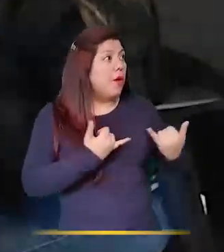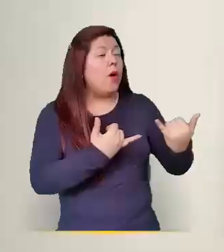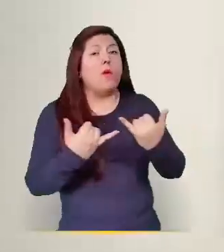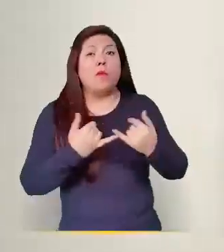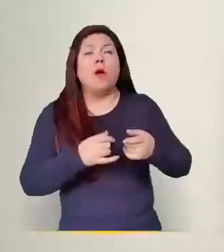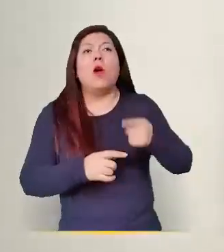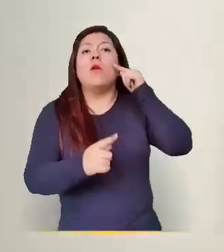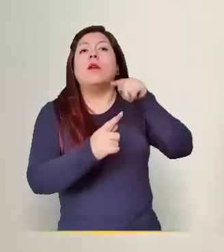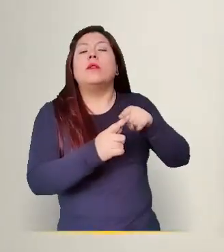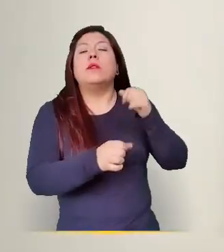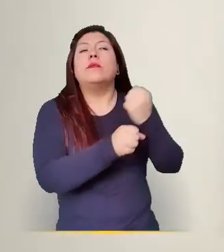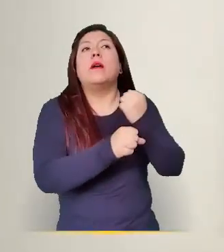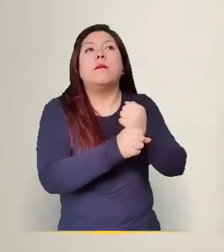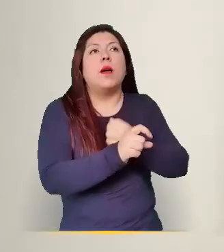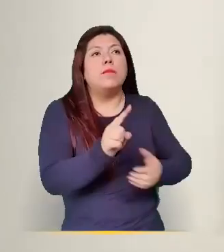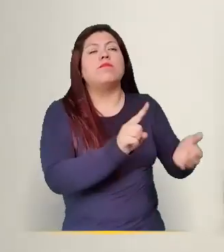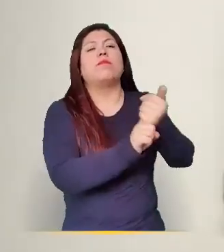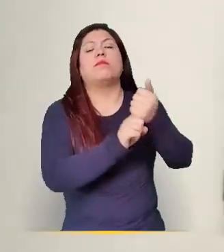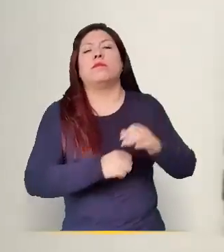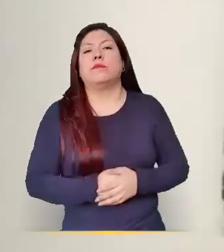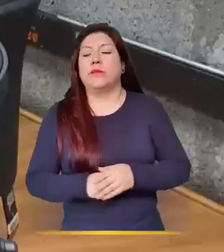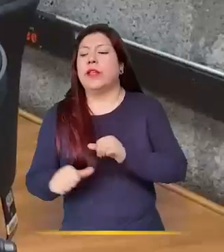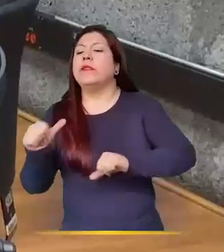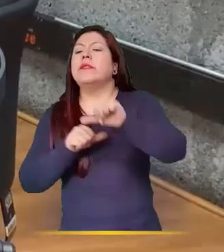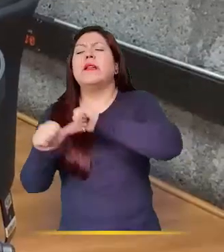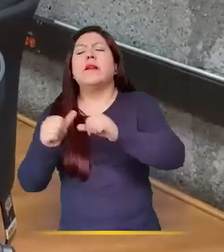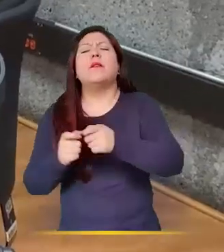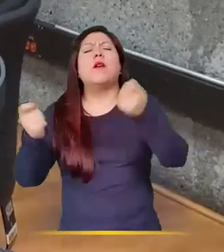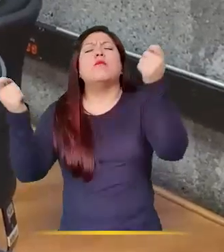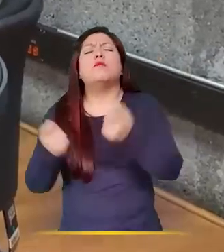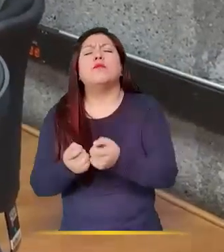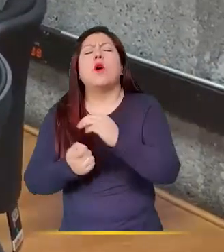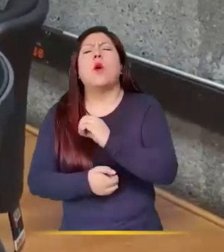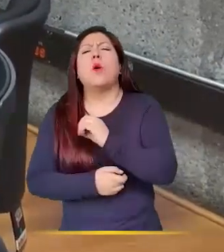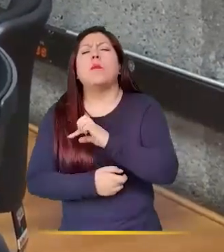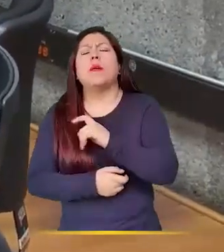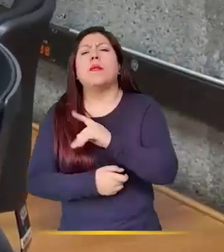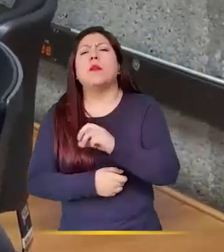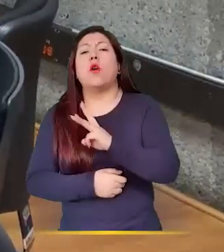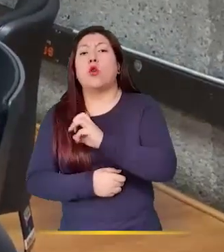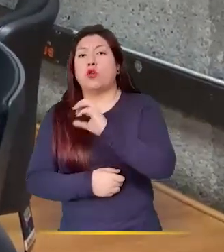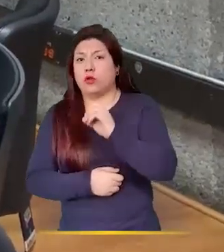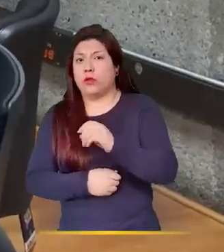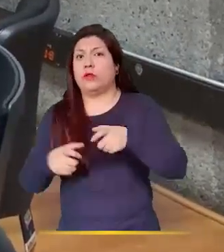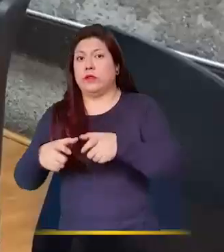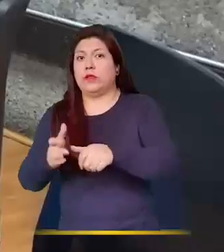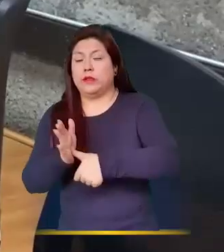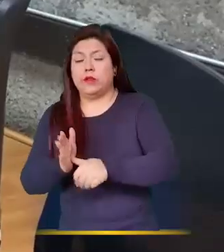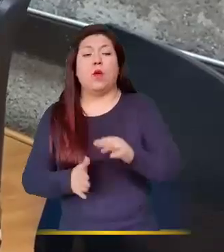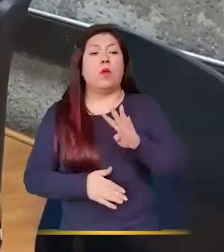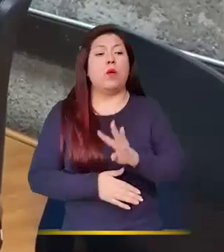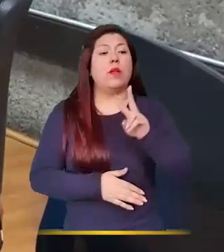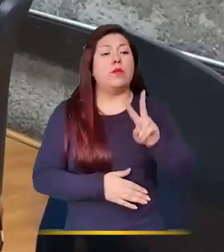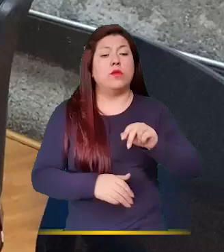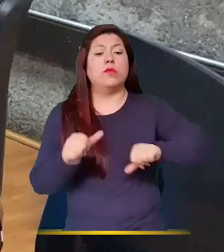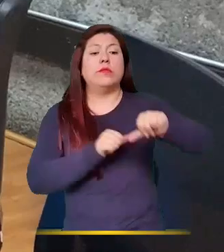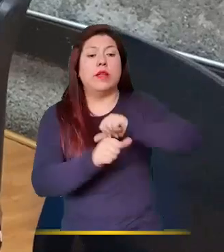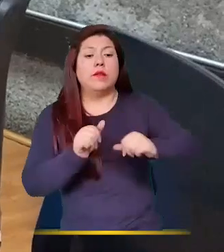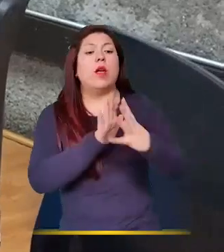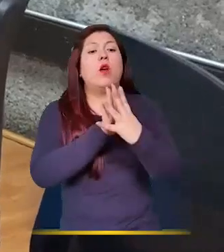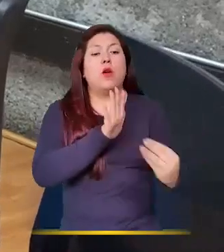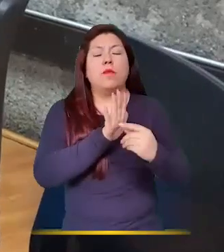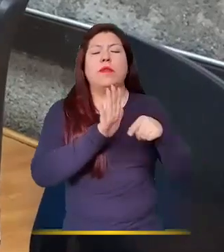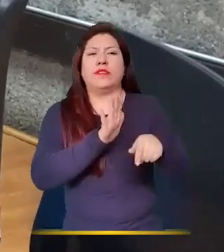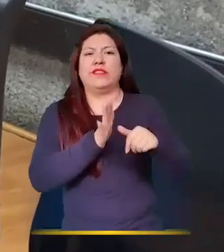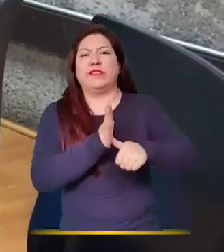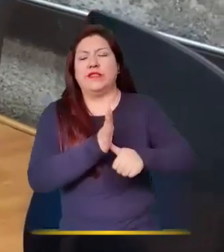que hoy la recibieron, van a poder salir a buscar trabajo. El total de trámites realizados a través de la oficina de OPADI fueron 80 entregas de cédulas